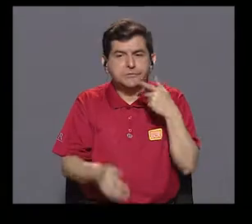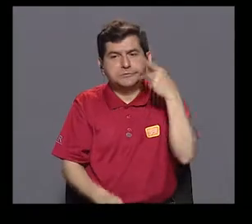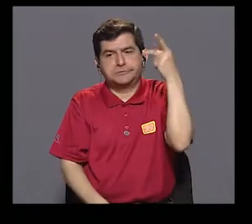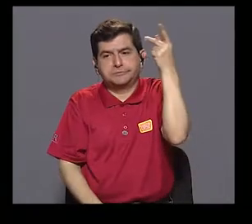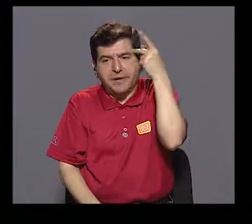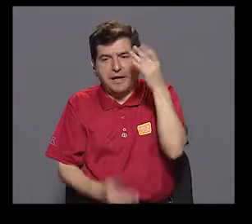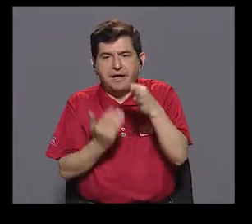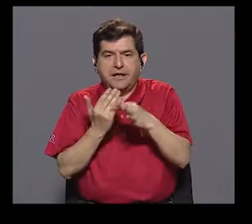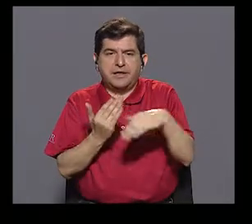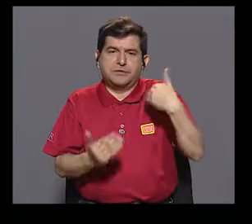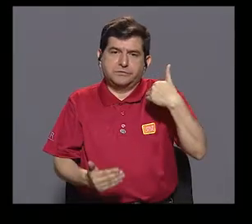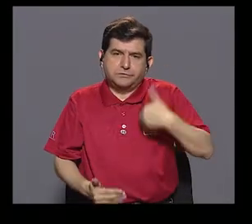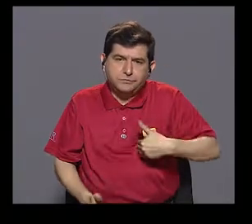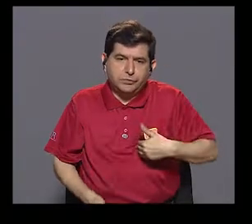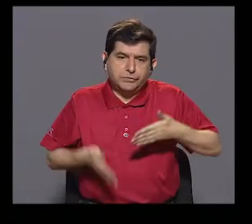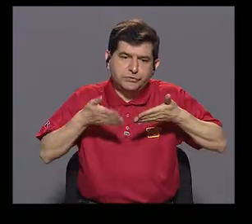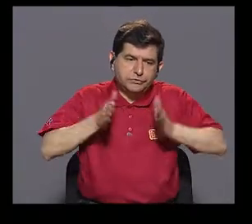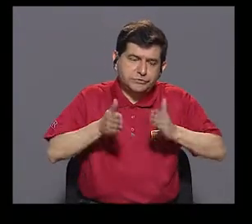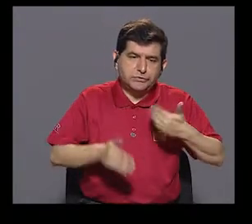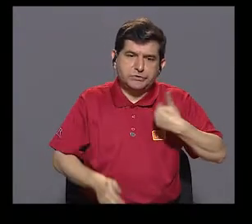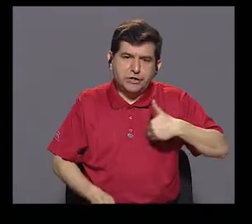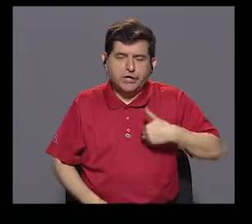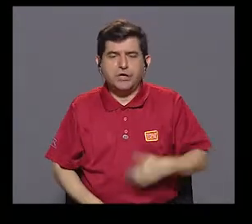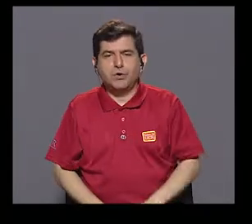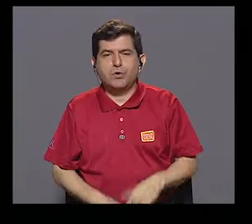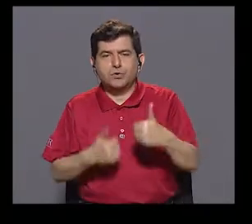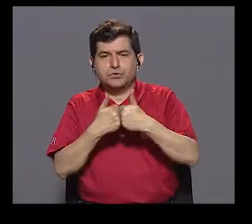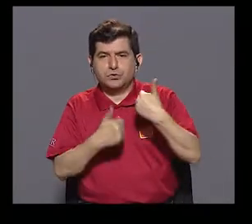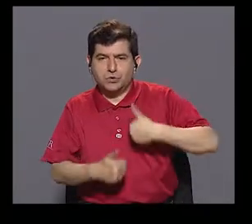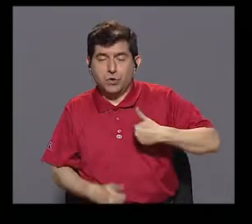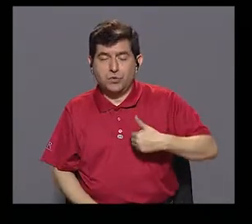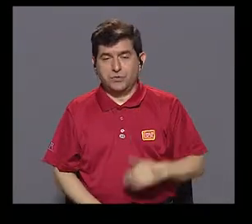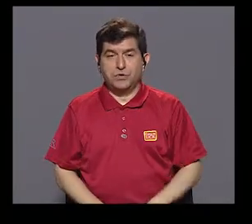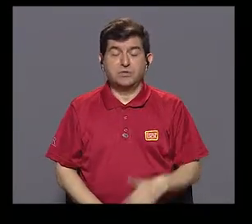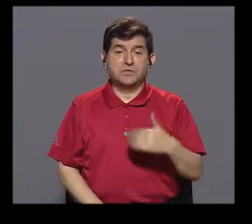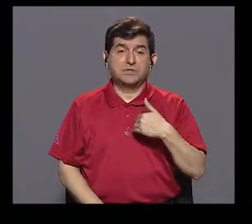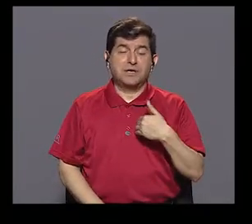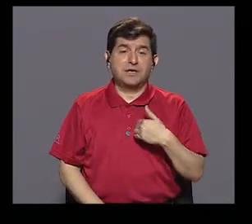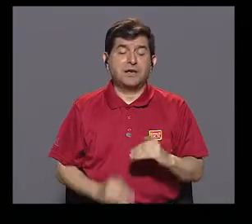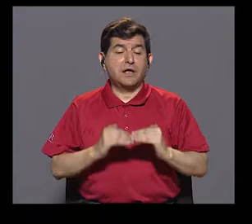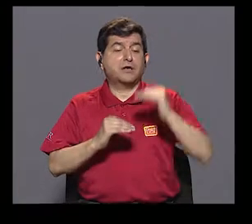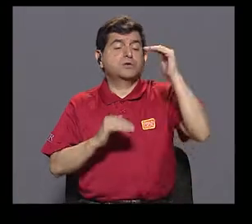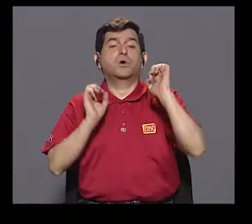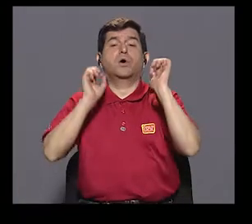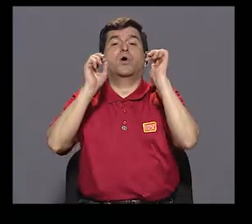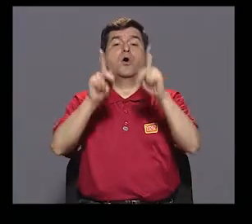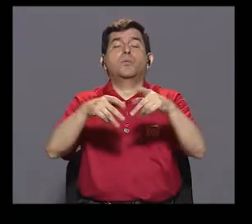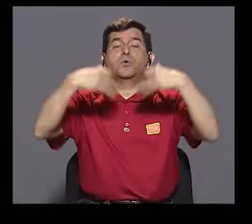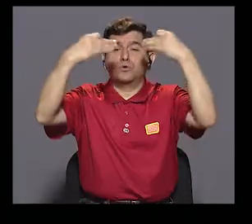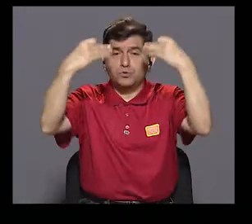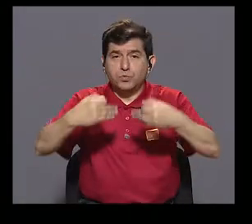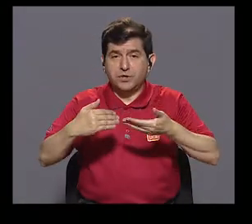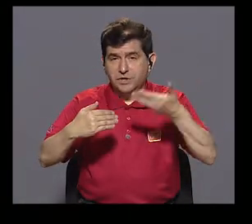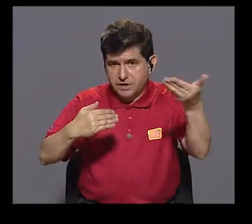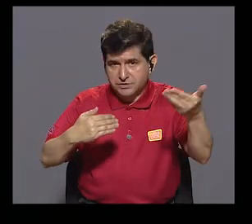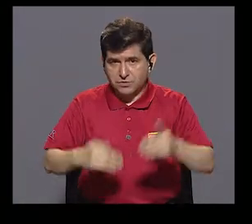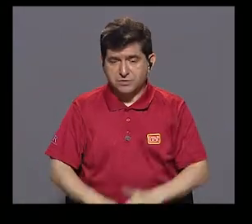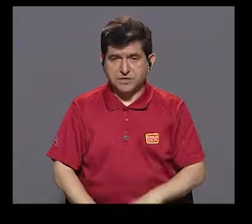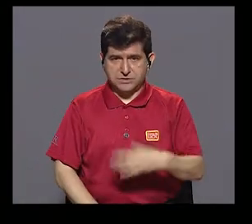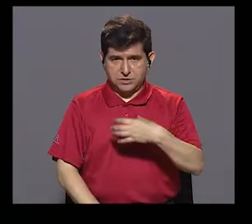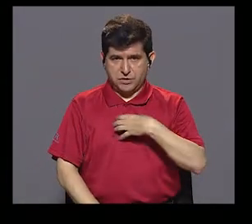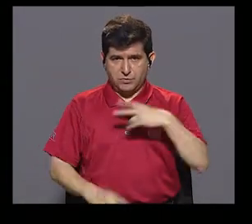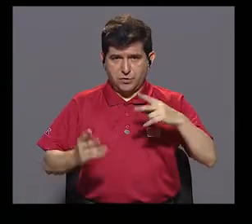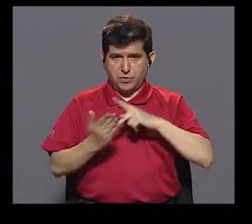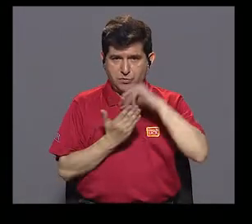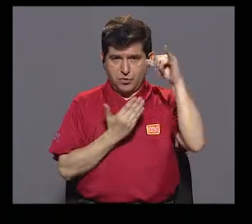vecinos, padres, esposos, hijos, novios, varones, tienen mayor oportunidad de decidir cosas sobre